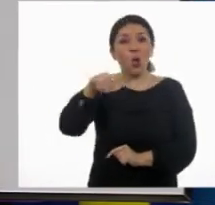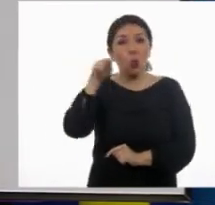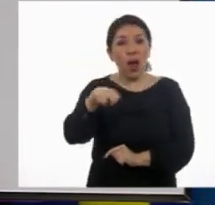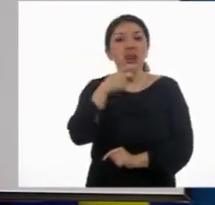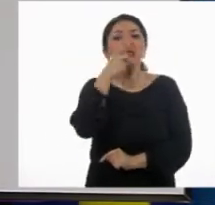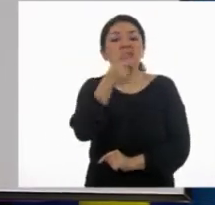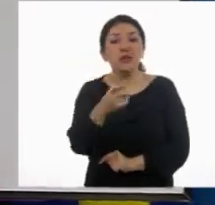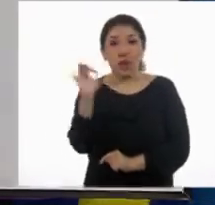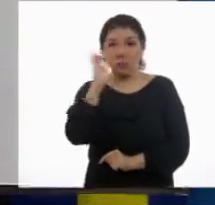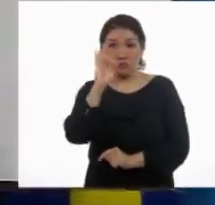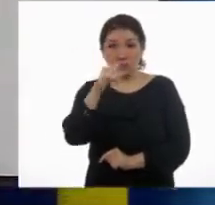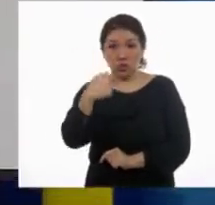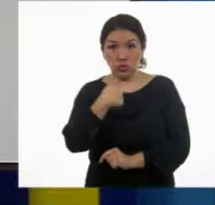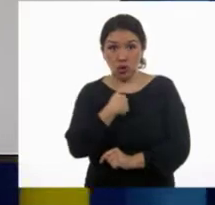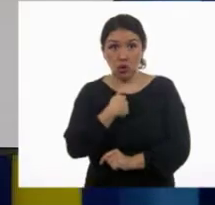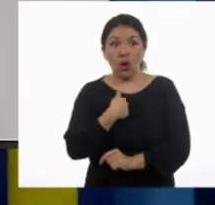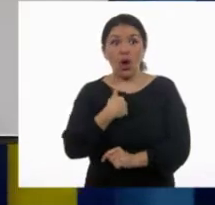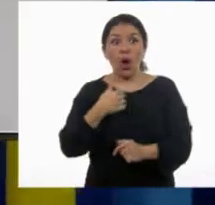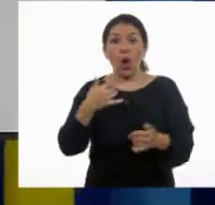si vaciábamos